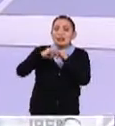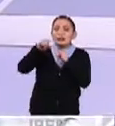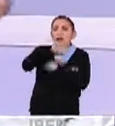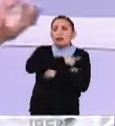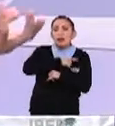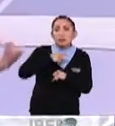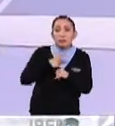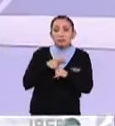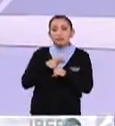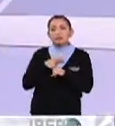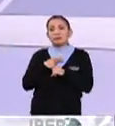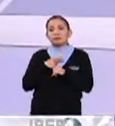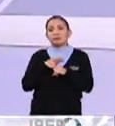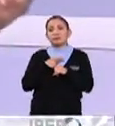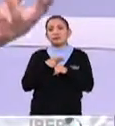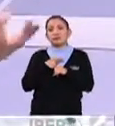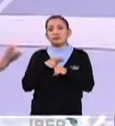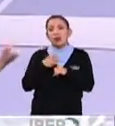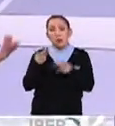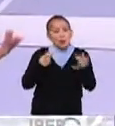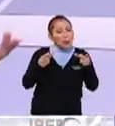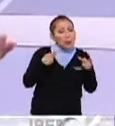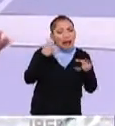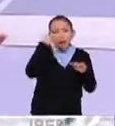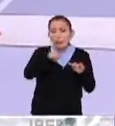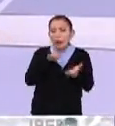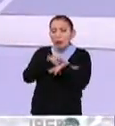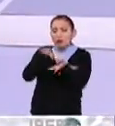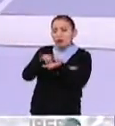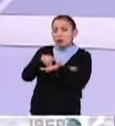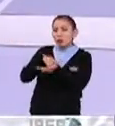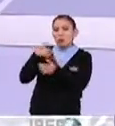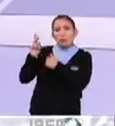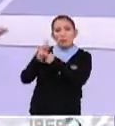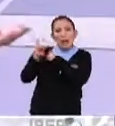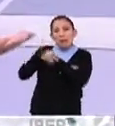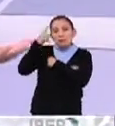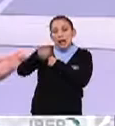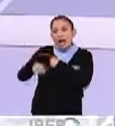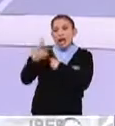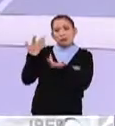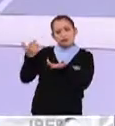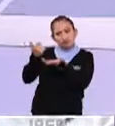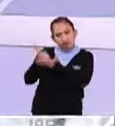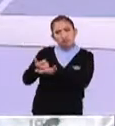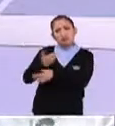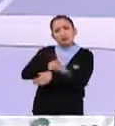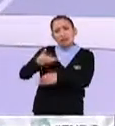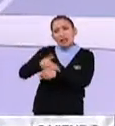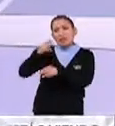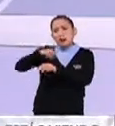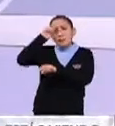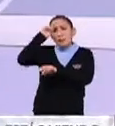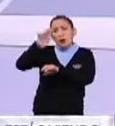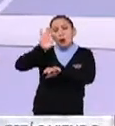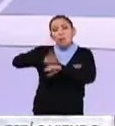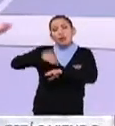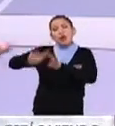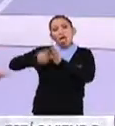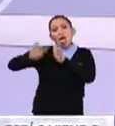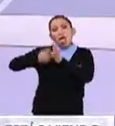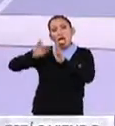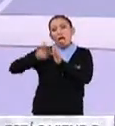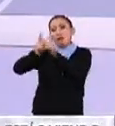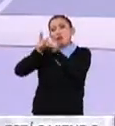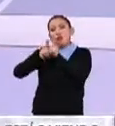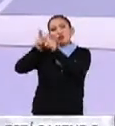deben de estar configurando estos apoyos a los distintos países para buscar que esto no se vuelva común? Y no